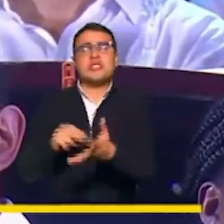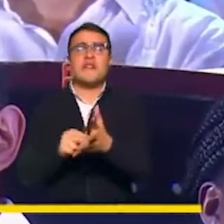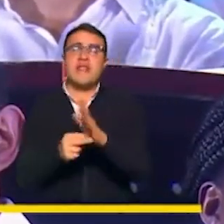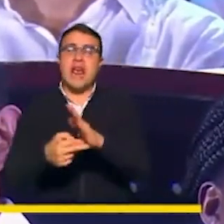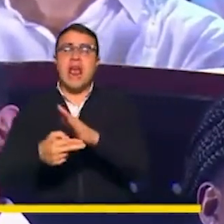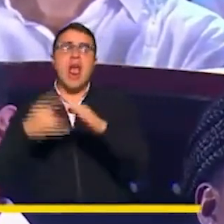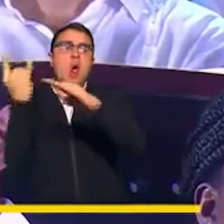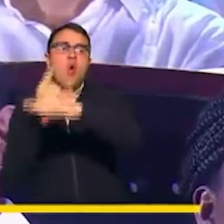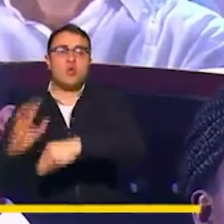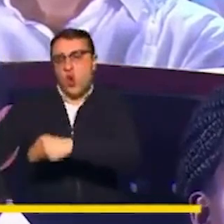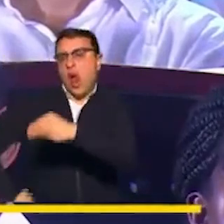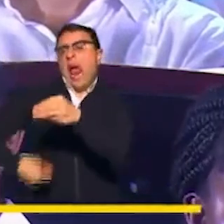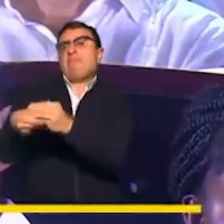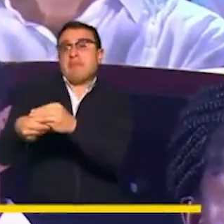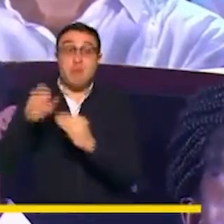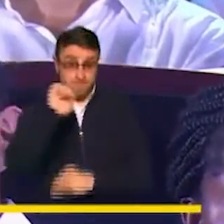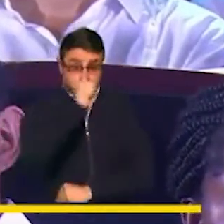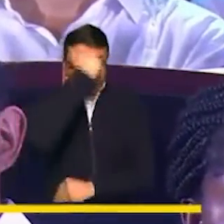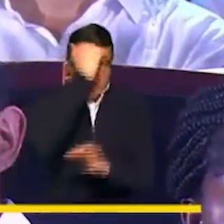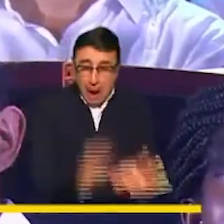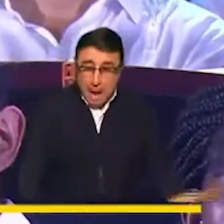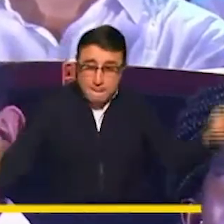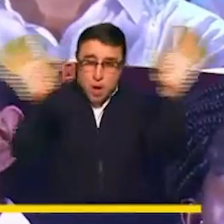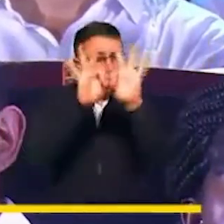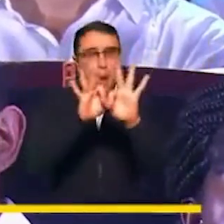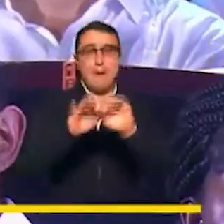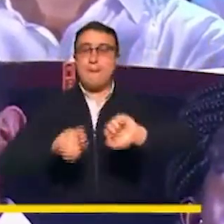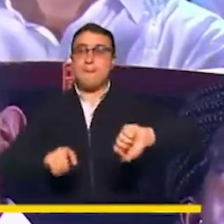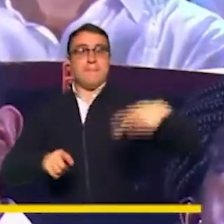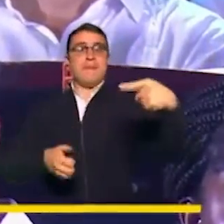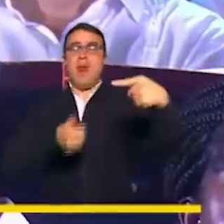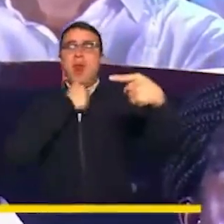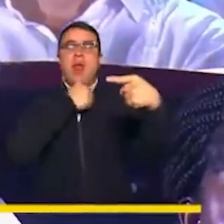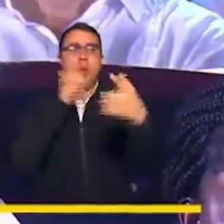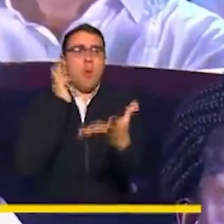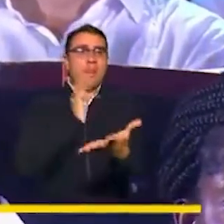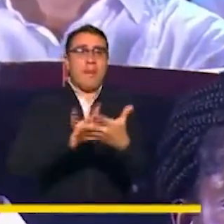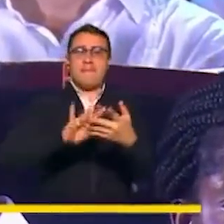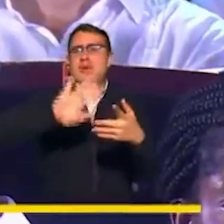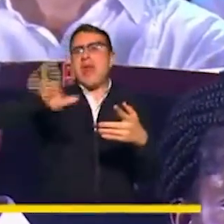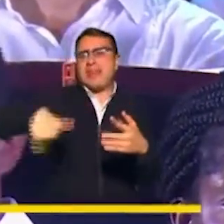complementarios, no prioritarios. Primero el agua potable, después lo demás.